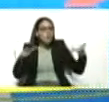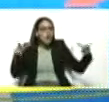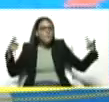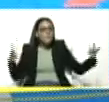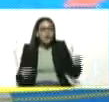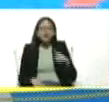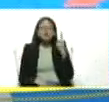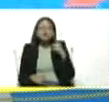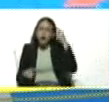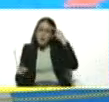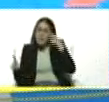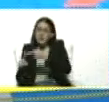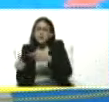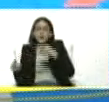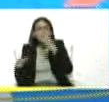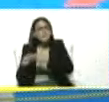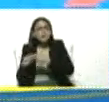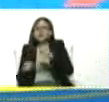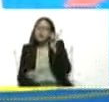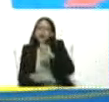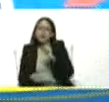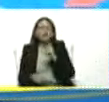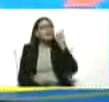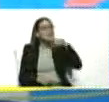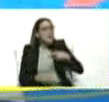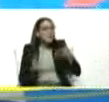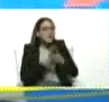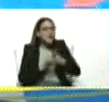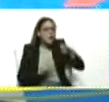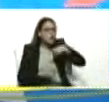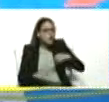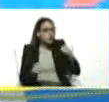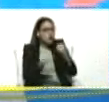crecer para desarrollar la vocación exportadora de todos.